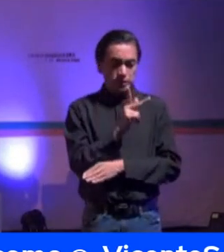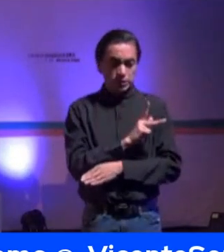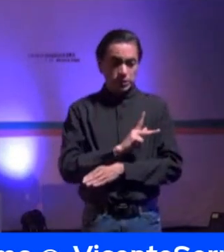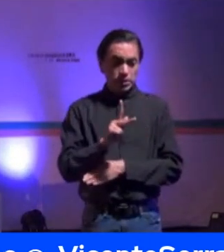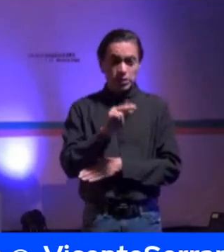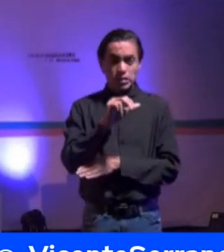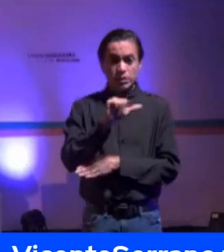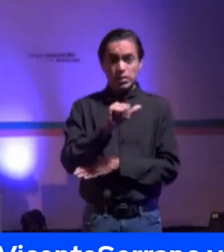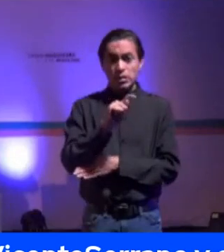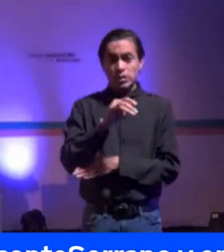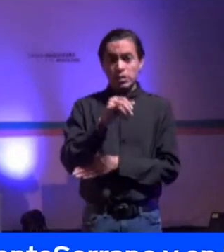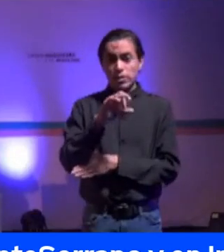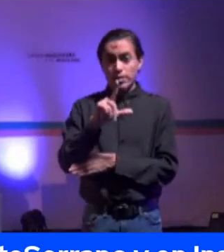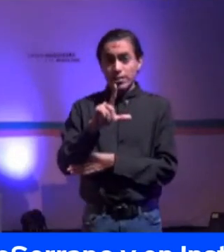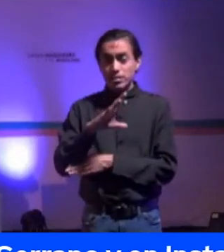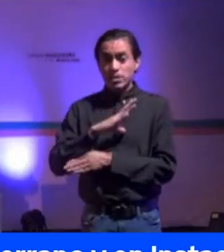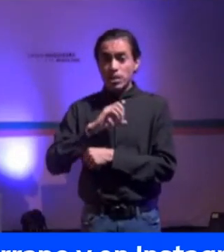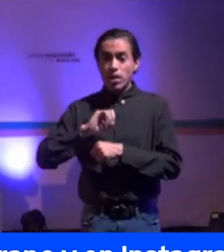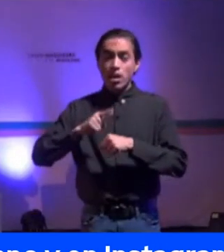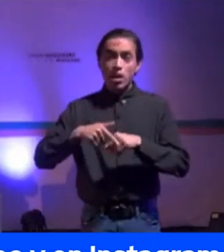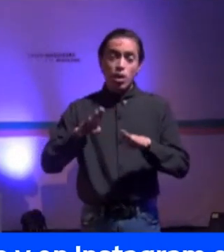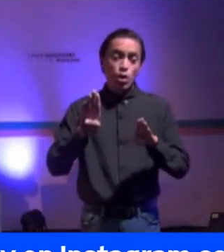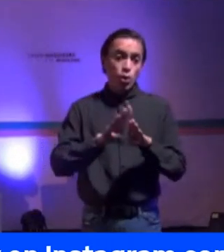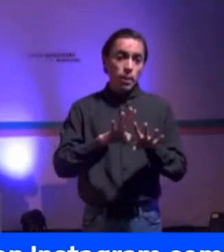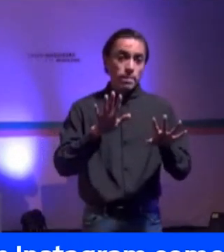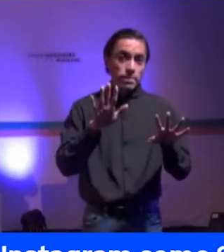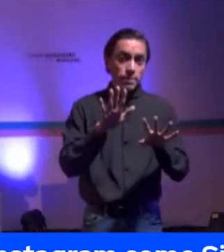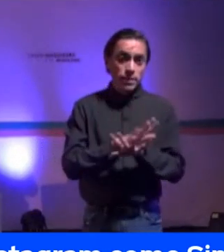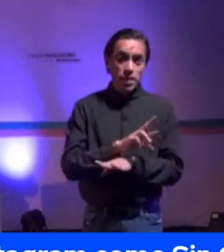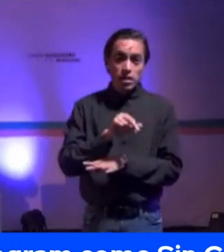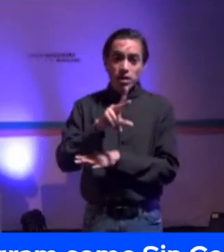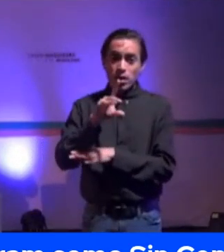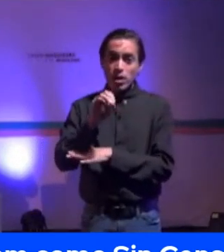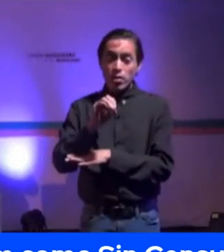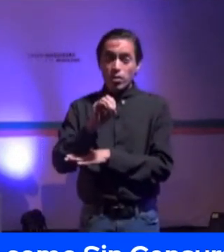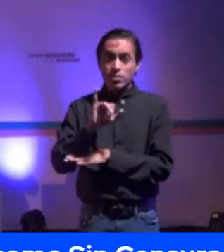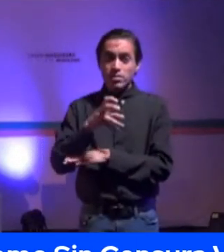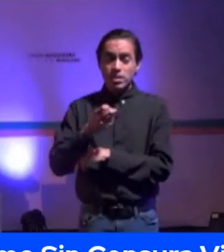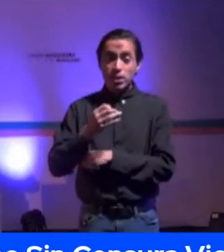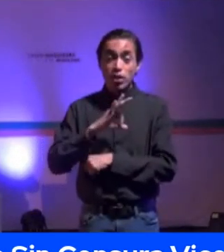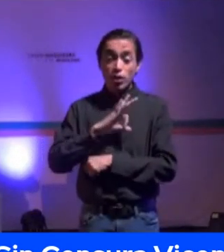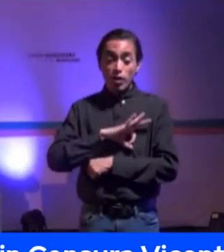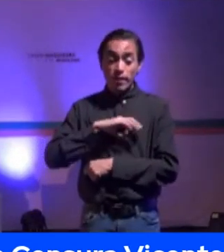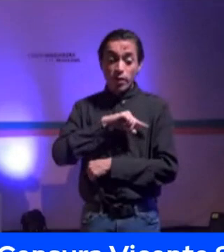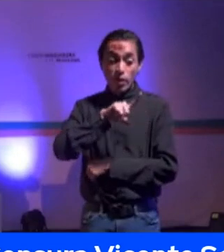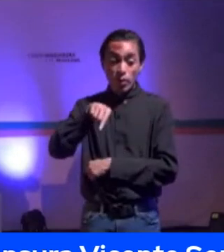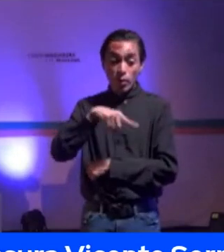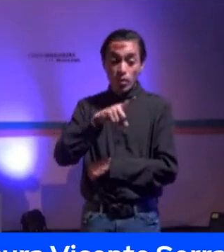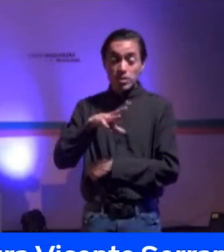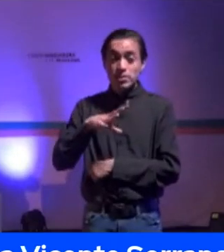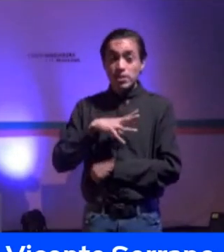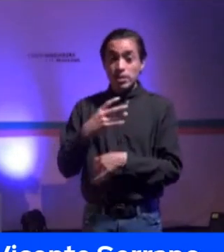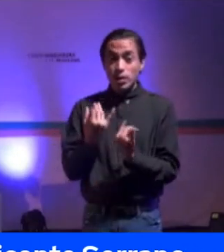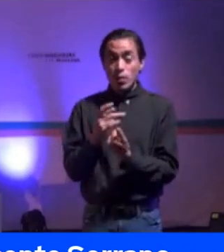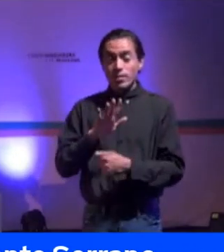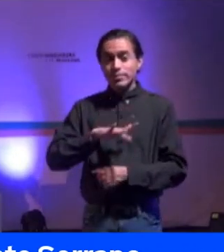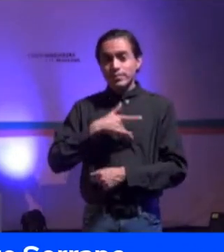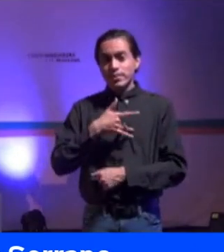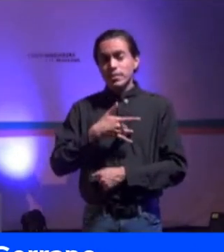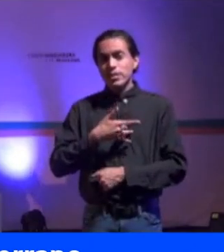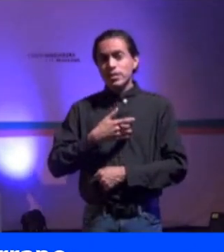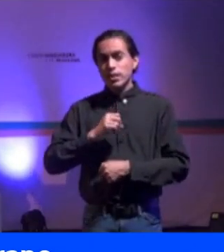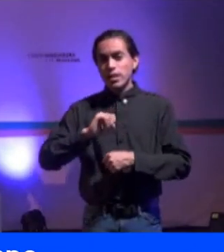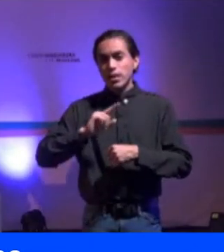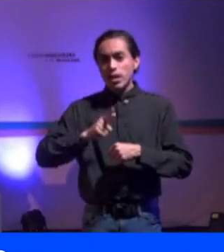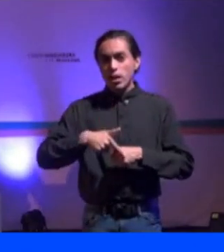Atípica y todas esas cosas, hasta la conversión de Ricardo Roche. Yo los felicito a ustedes, aunque también siento que debe haber